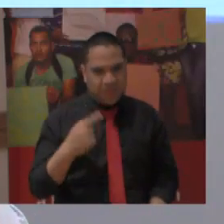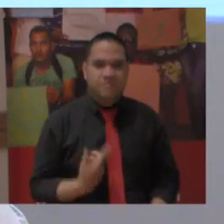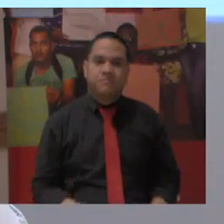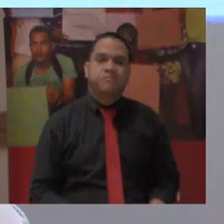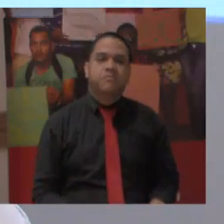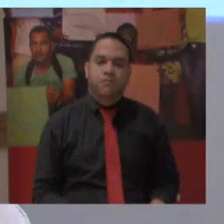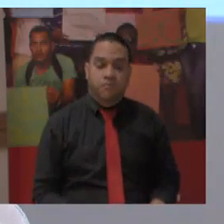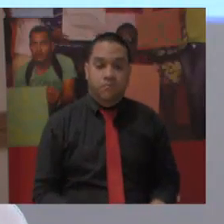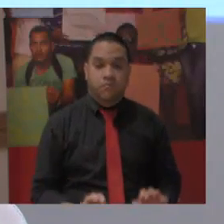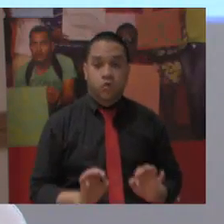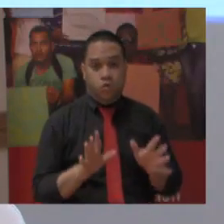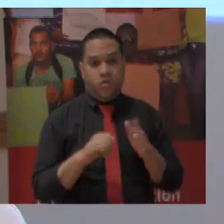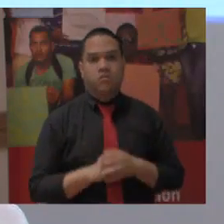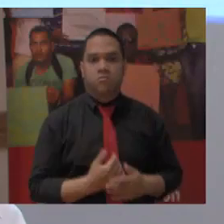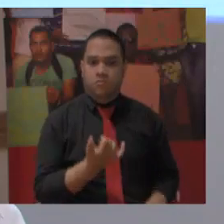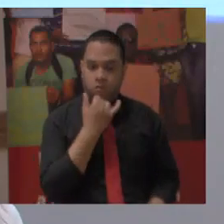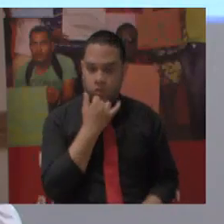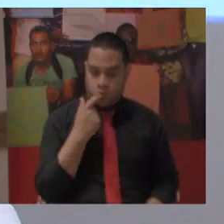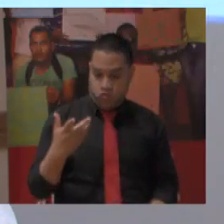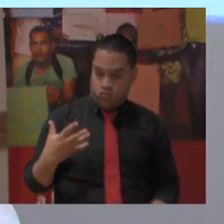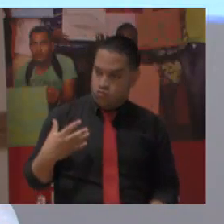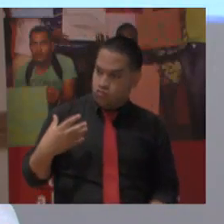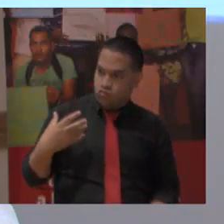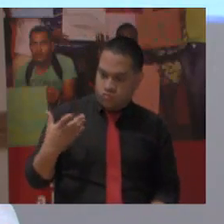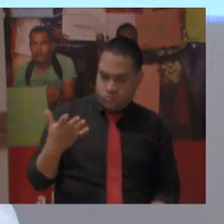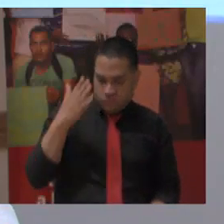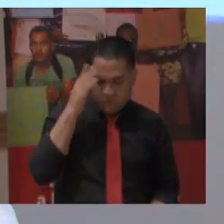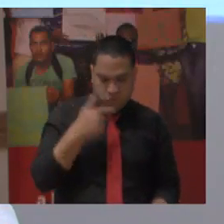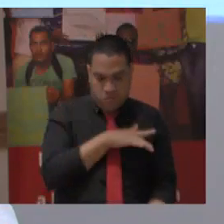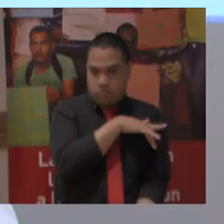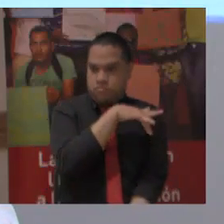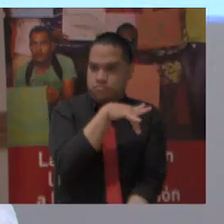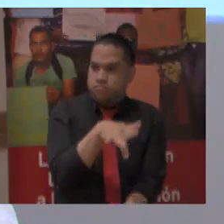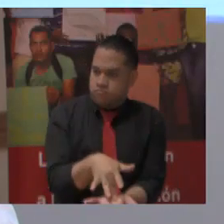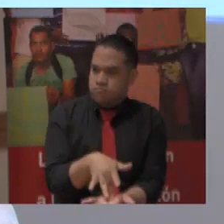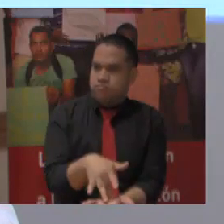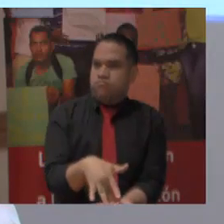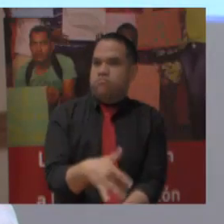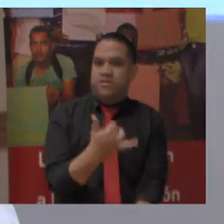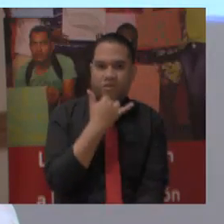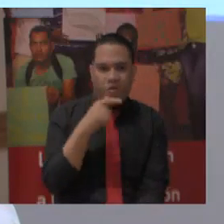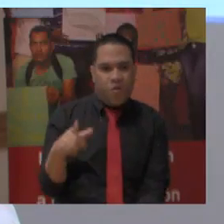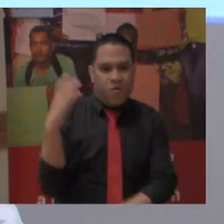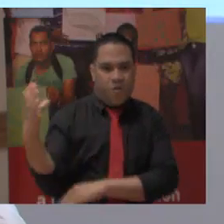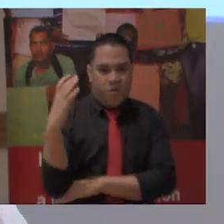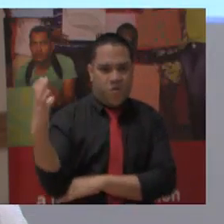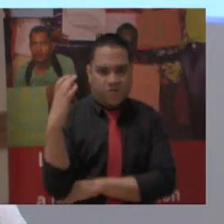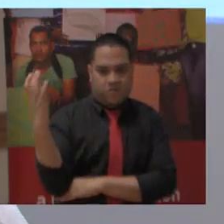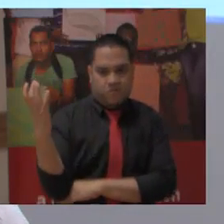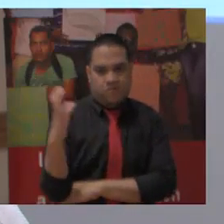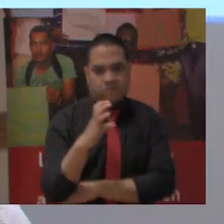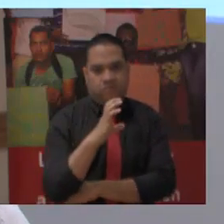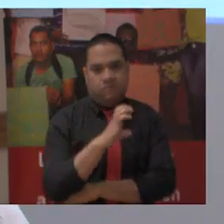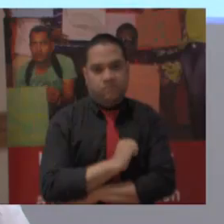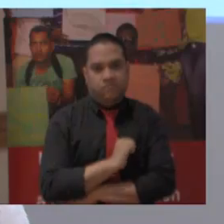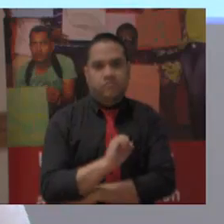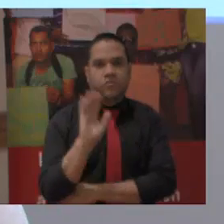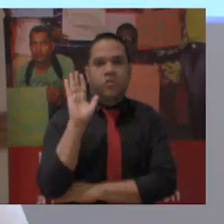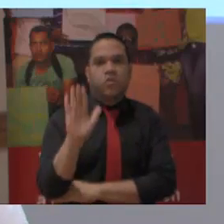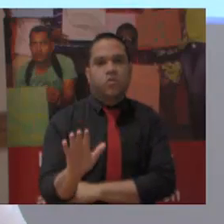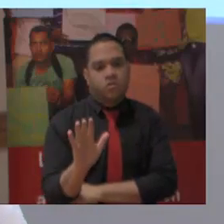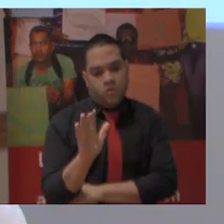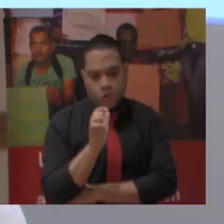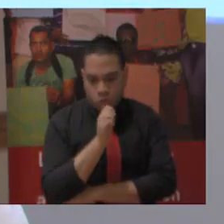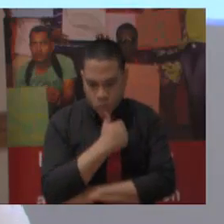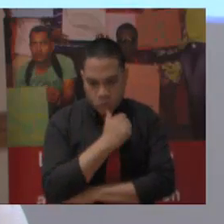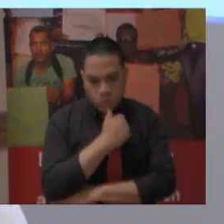tuve la fortuna de vivir el momento histórico en el que estábamos viviendo, que era un momento en que desafortunadamente, con mucho